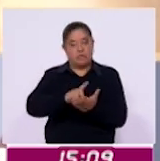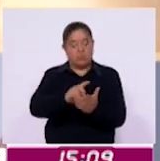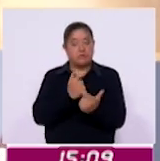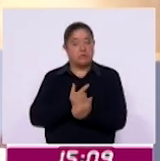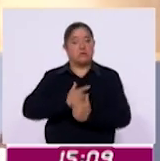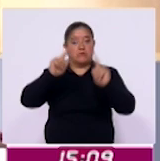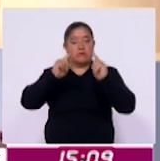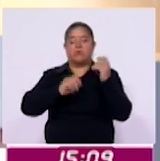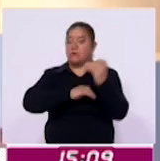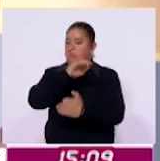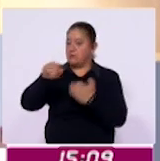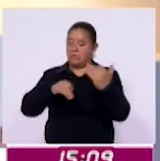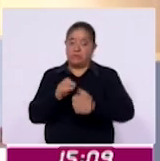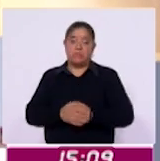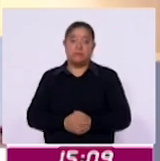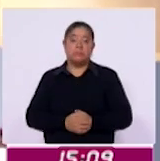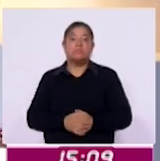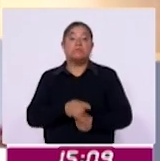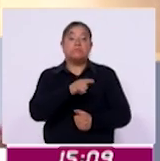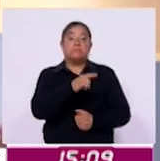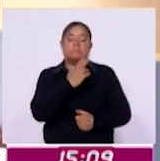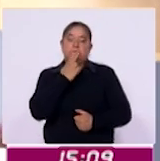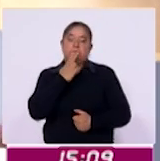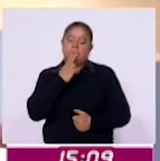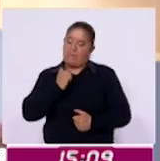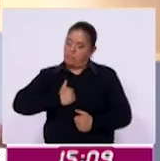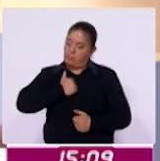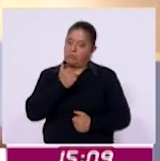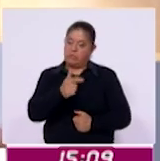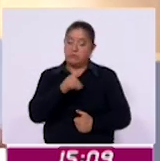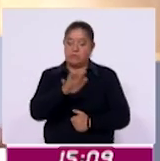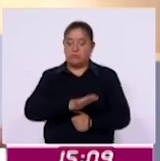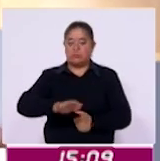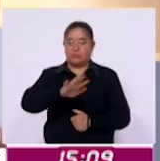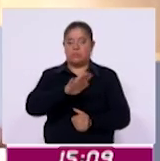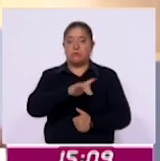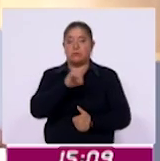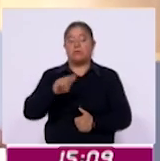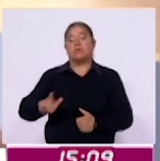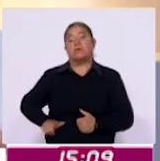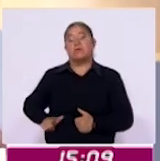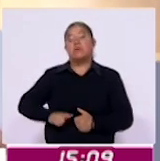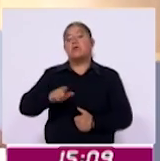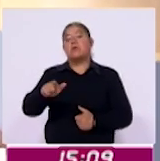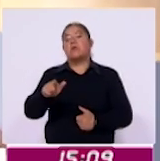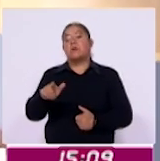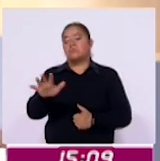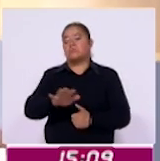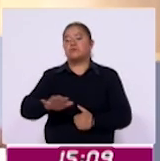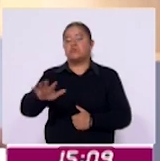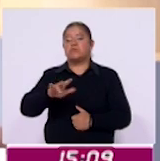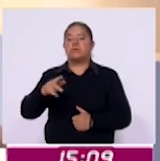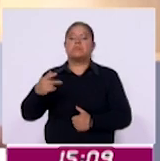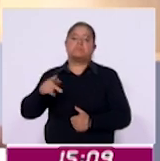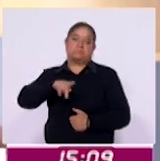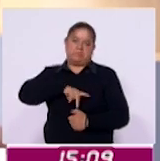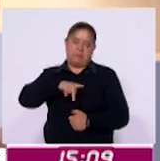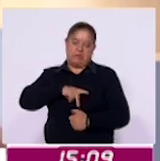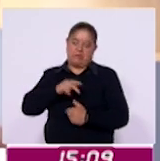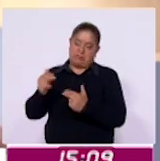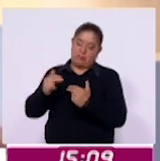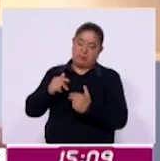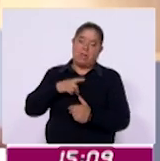libertades de los demás. El uso y aprovechamiento del espacio público en zonas patrimoniales se sujetará a lo establecido